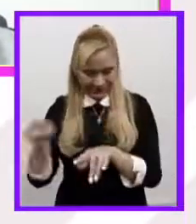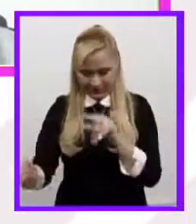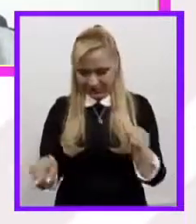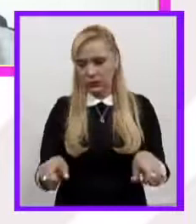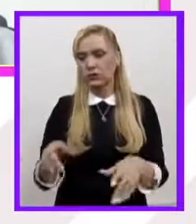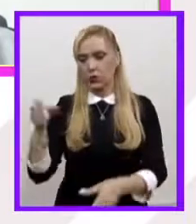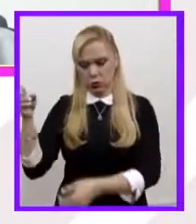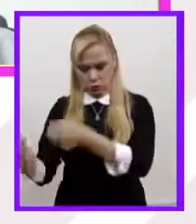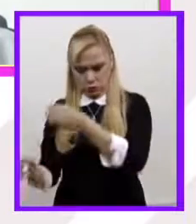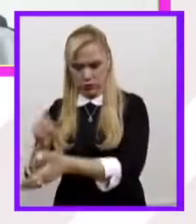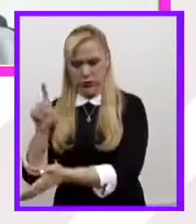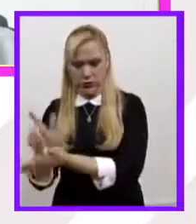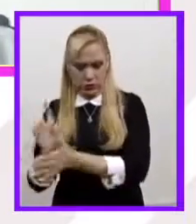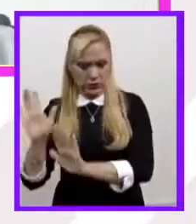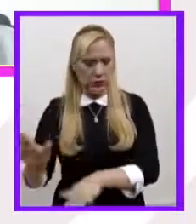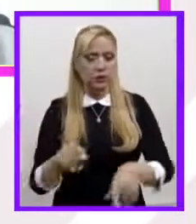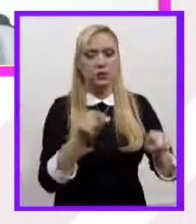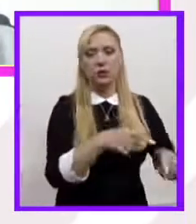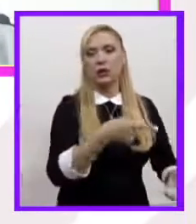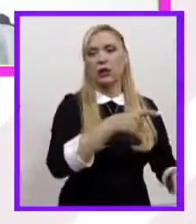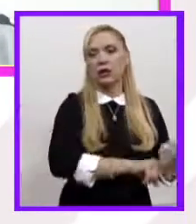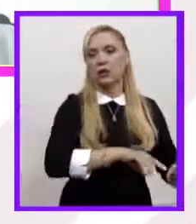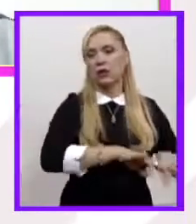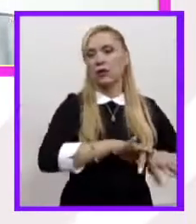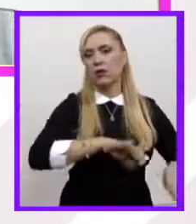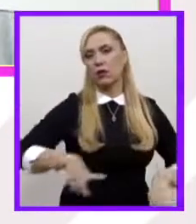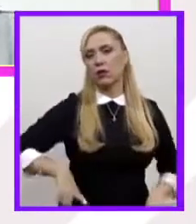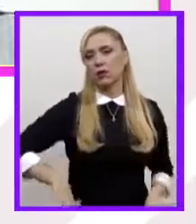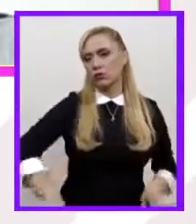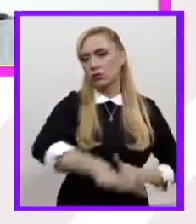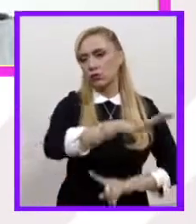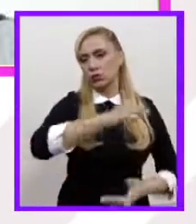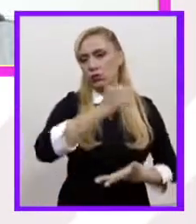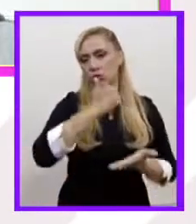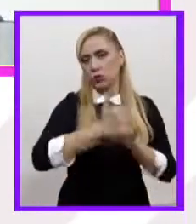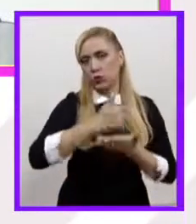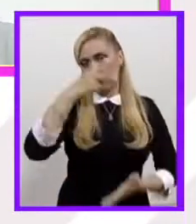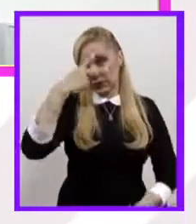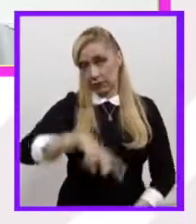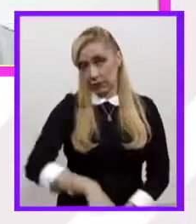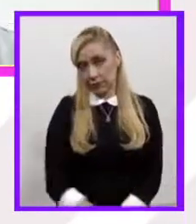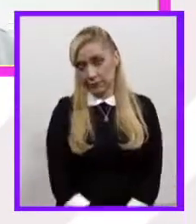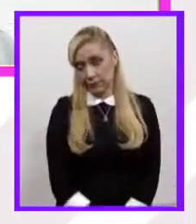justicia, también tienen que ver con el entramado institucional de nuestra ciudad, ¿no?